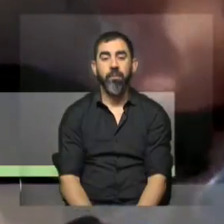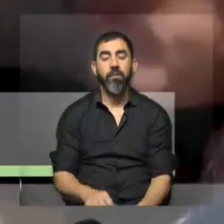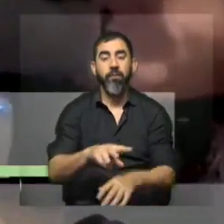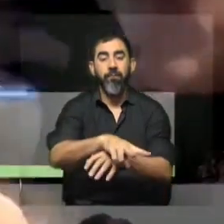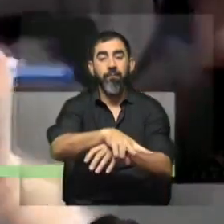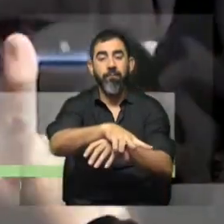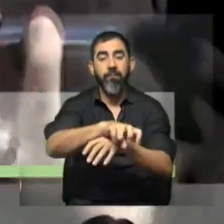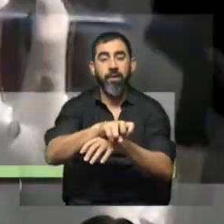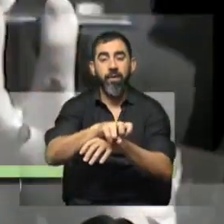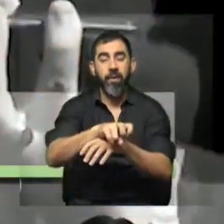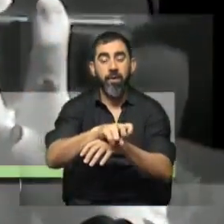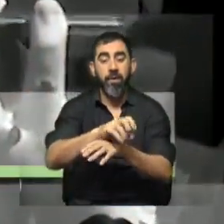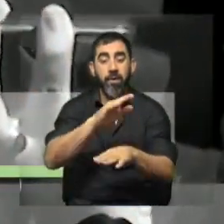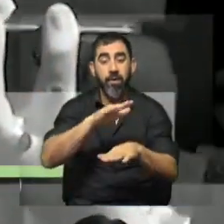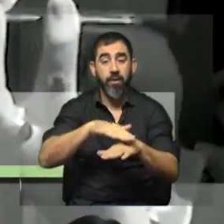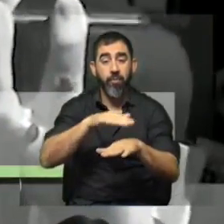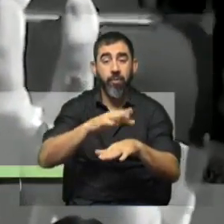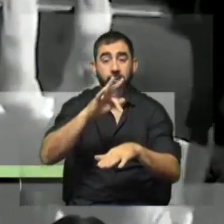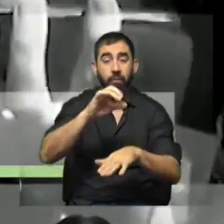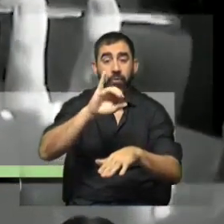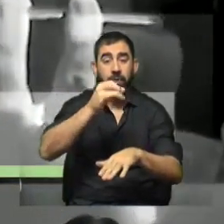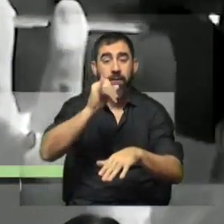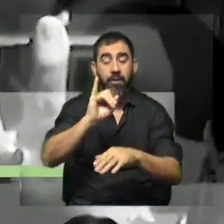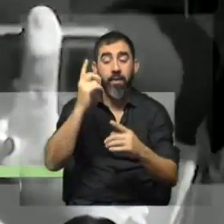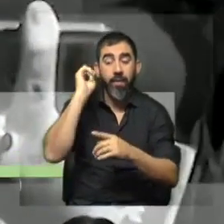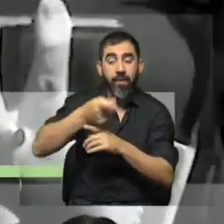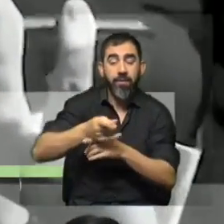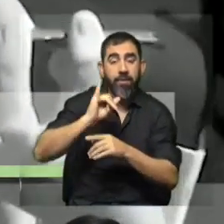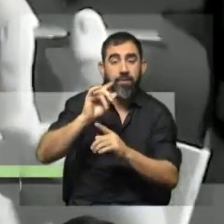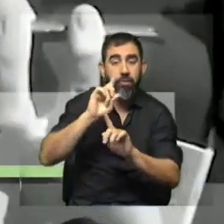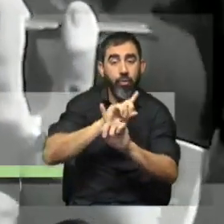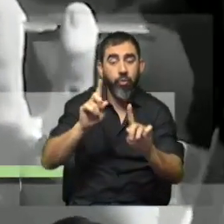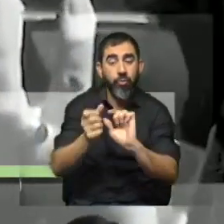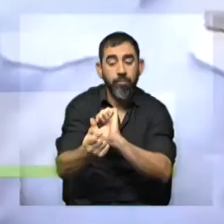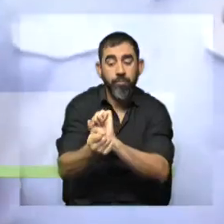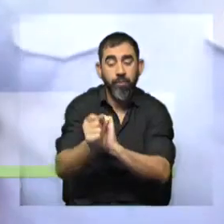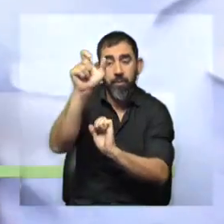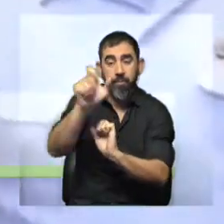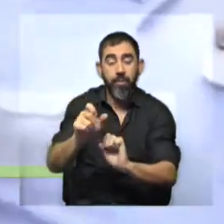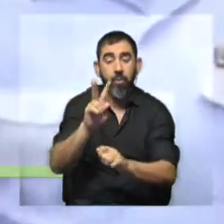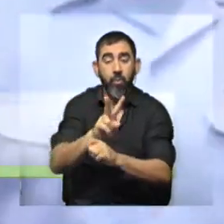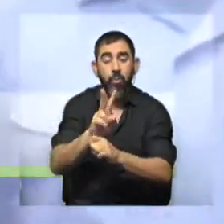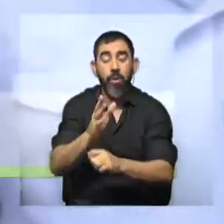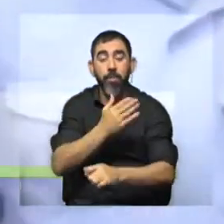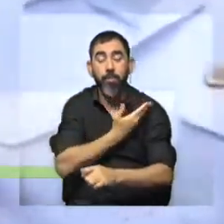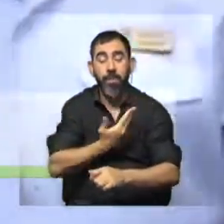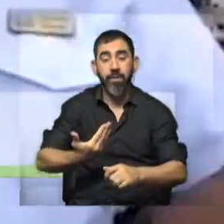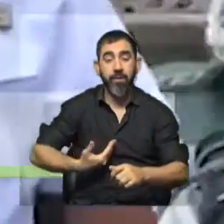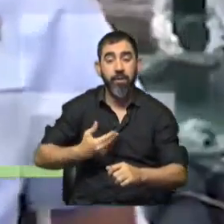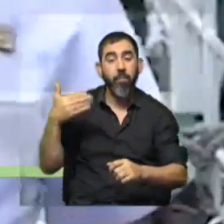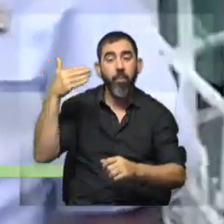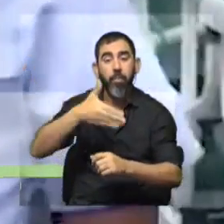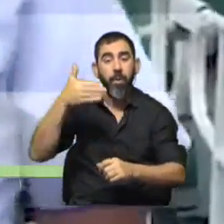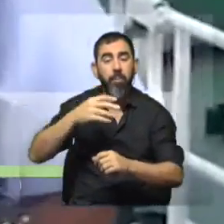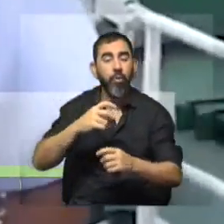La fiscal de flagrancia, Gabriela Fossati, decide a esta hora si formaliza al jefe de la custodia presidencial, Alejandro Astesiano, por su participación